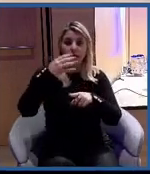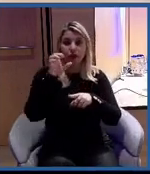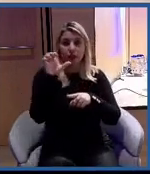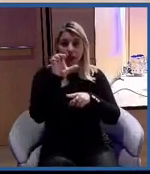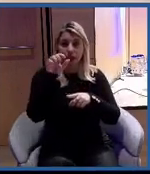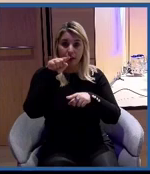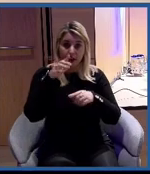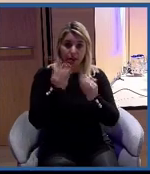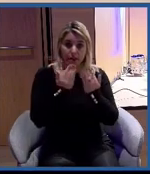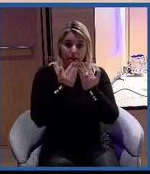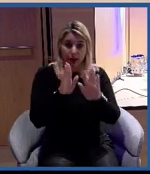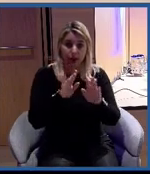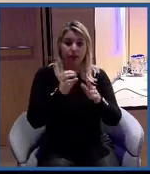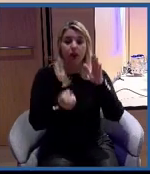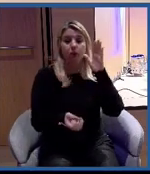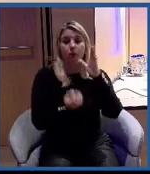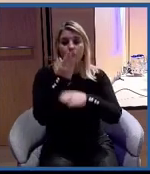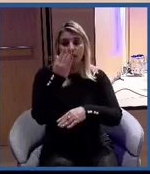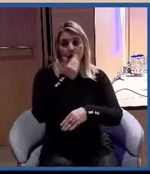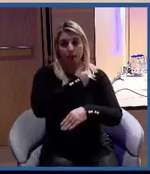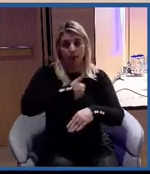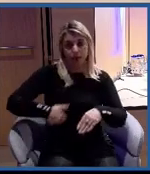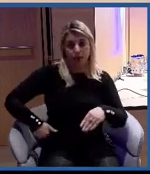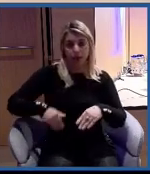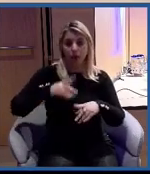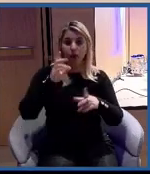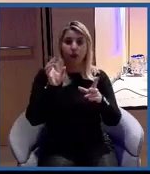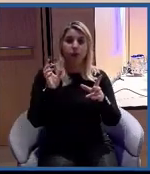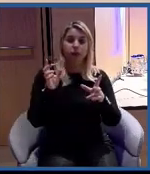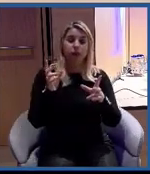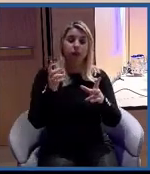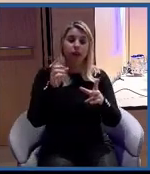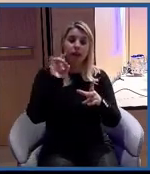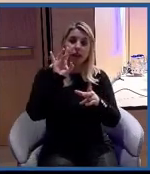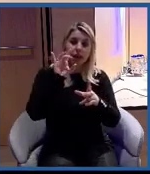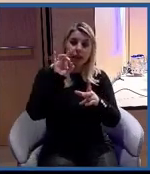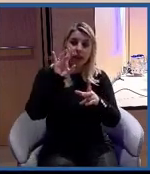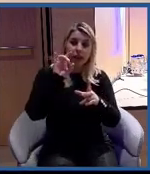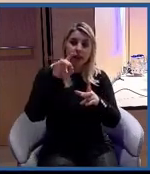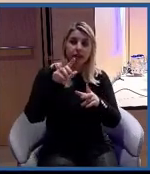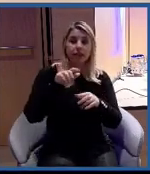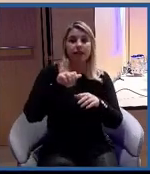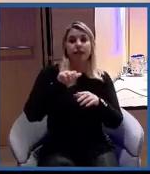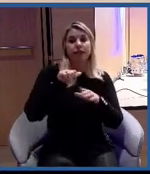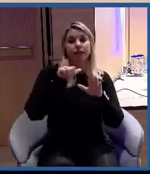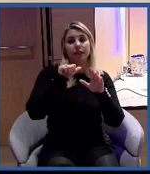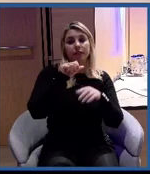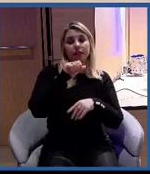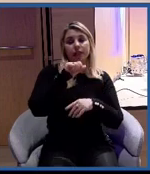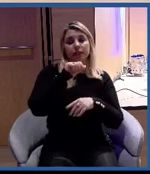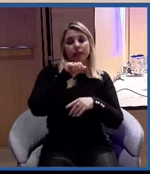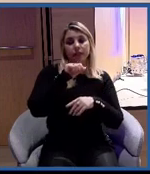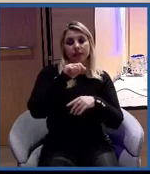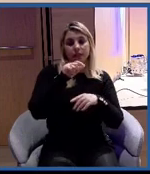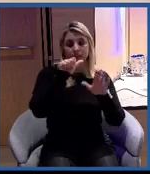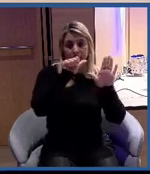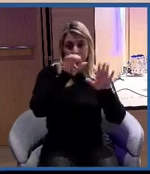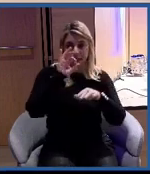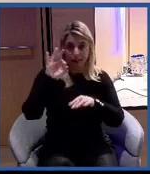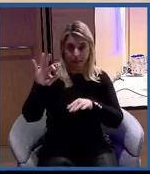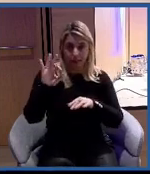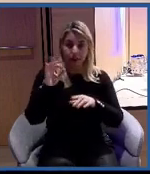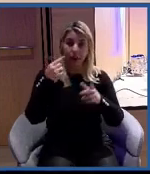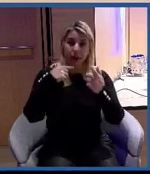presidente el nuevo congreso y el 15 asumen las 340 corporaciones municipales